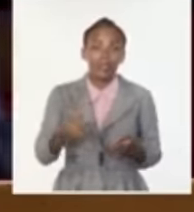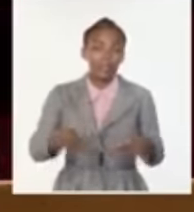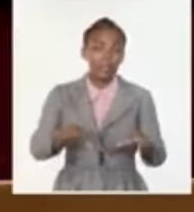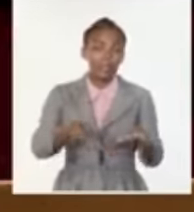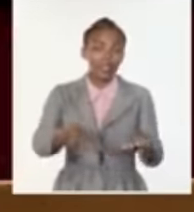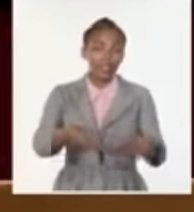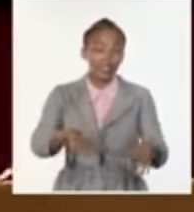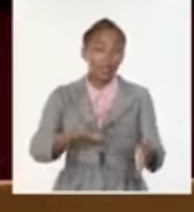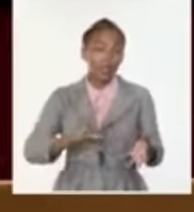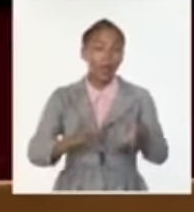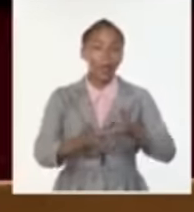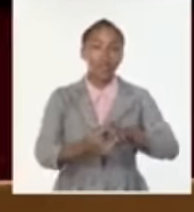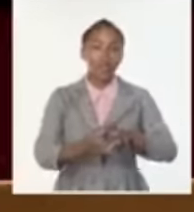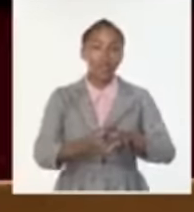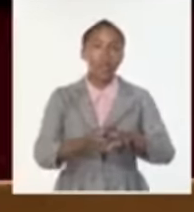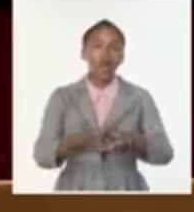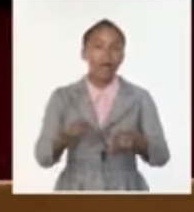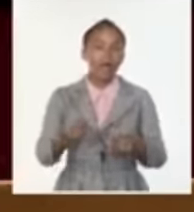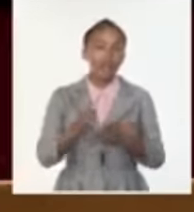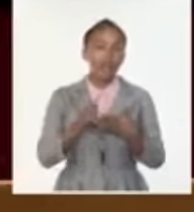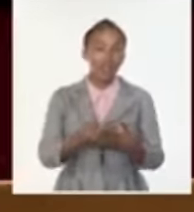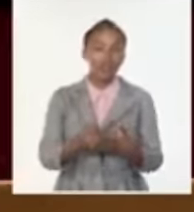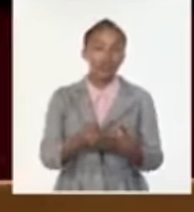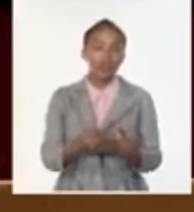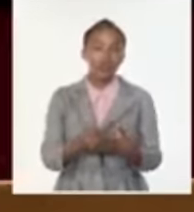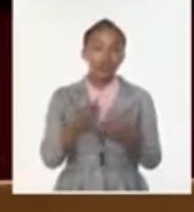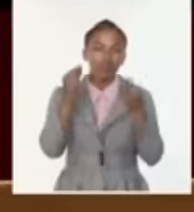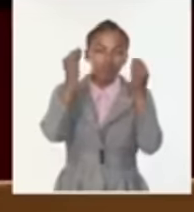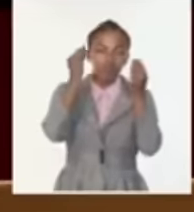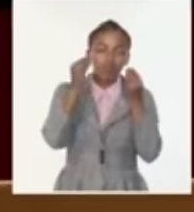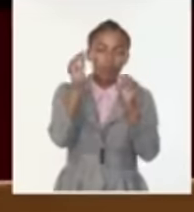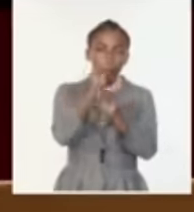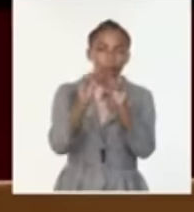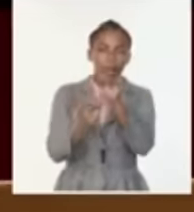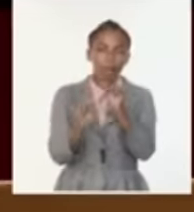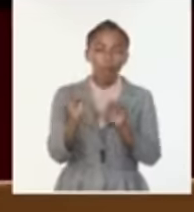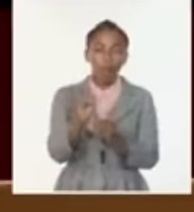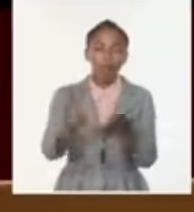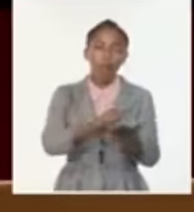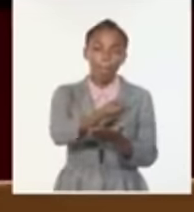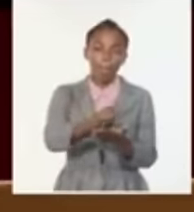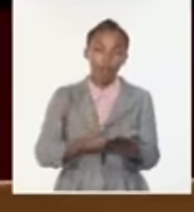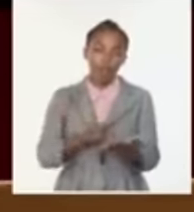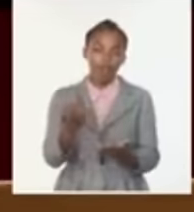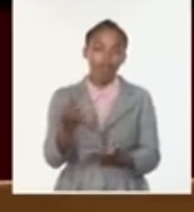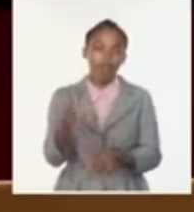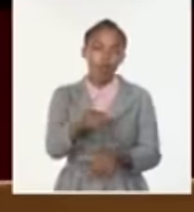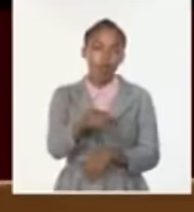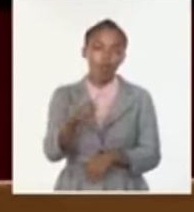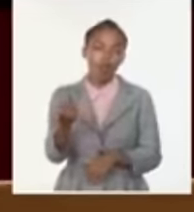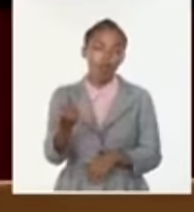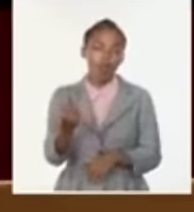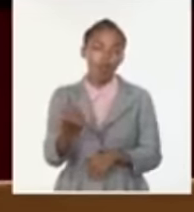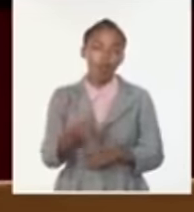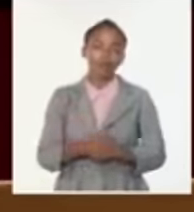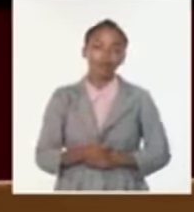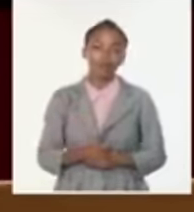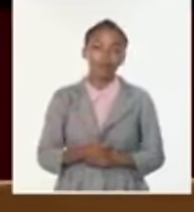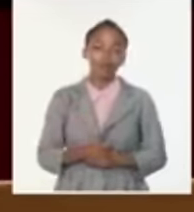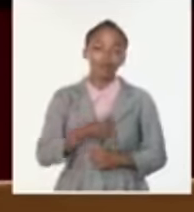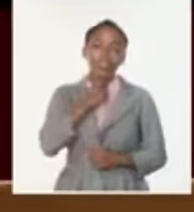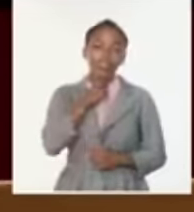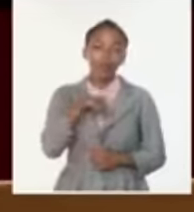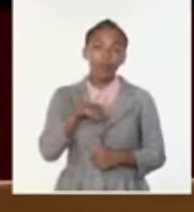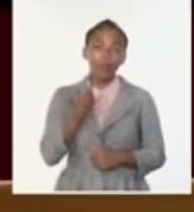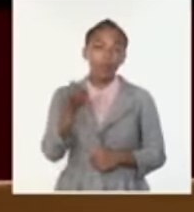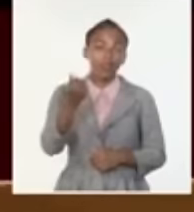enfoque diferente al plan y al presupuesto. Pero sí dejando claro que aunque estemos en una economía de guerra, es cuando